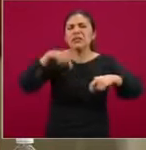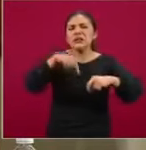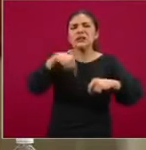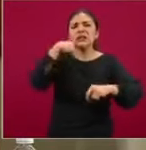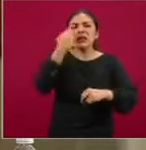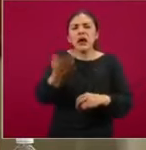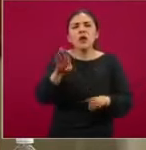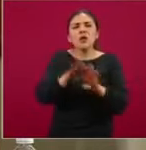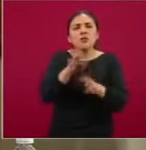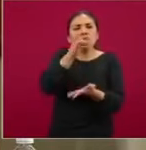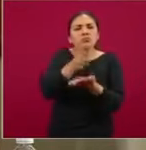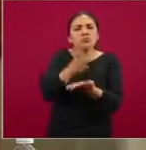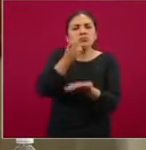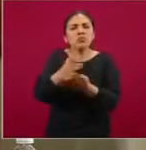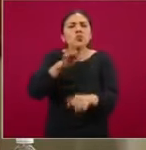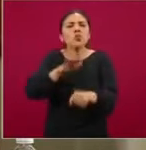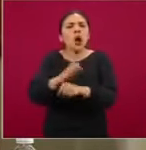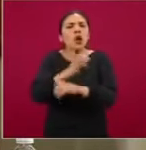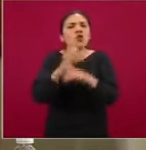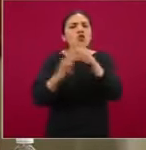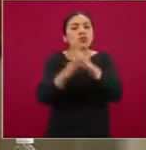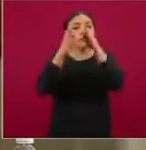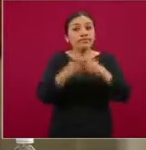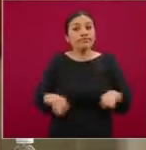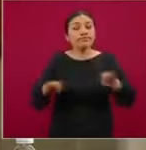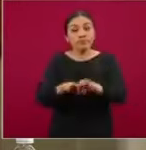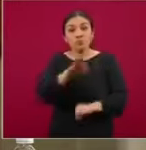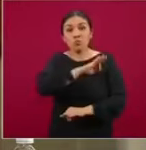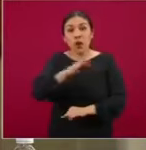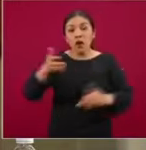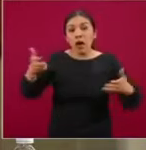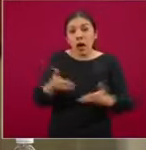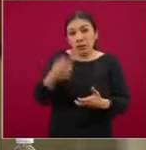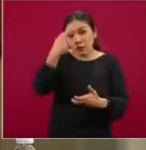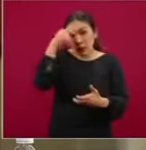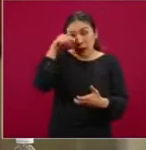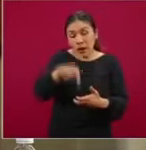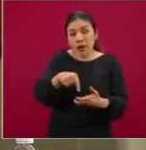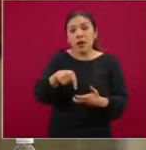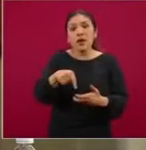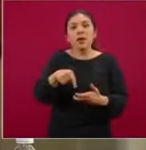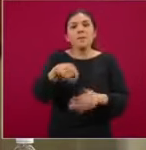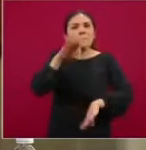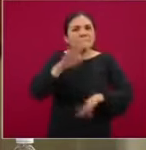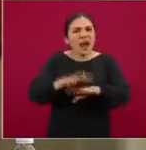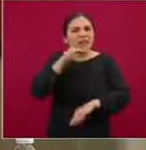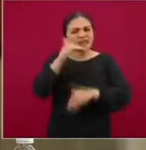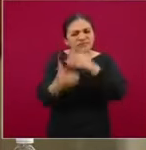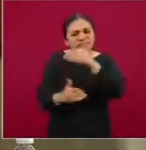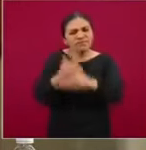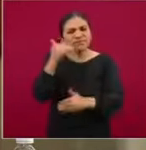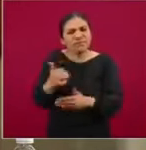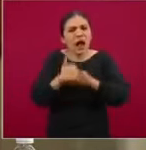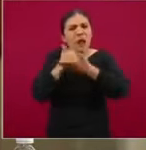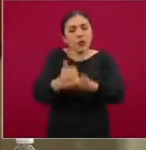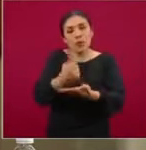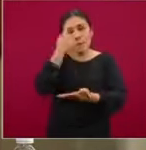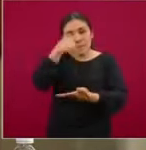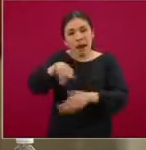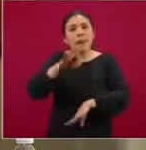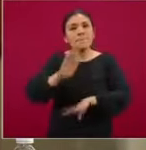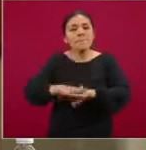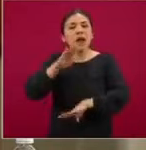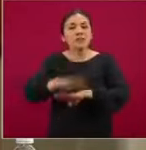identificar elementos estratégicos que nos pudieran avanzar en el camino del